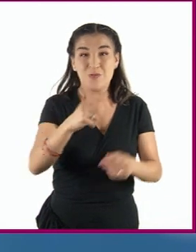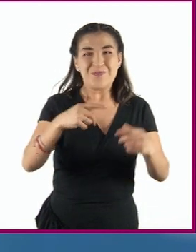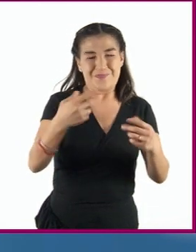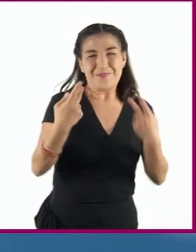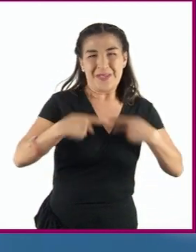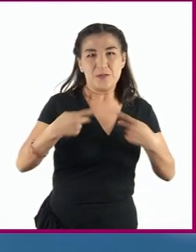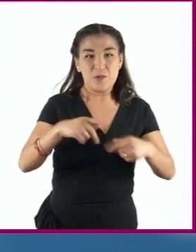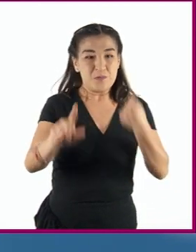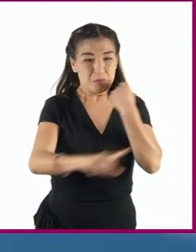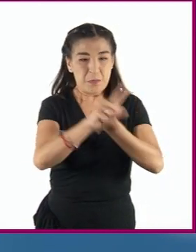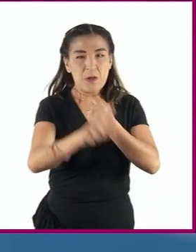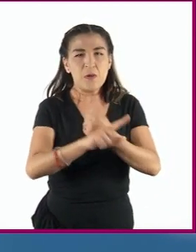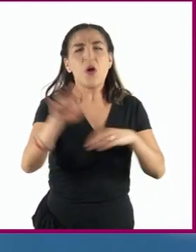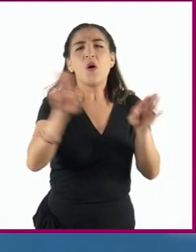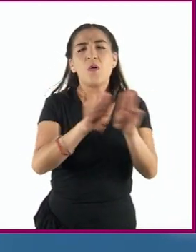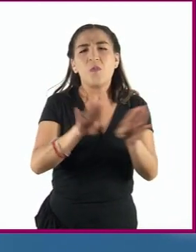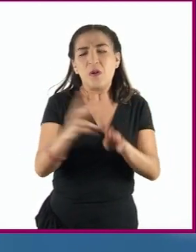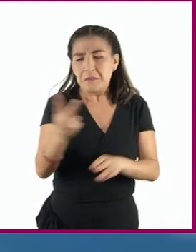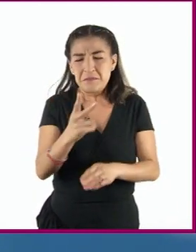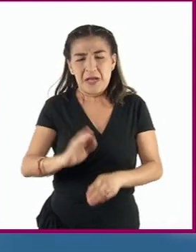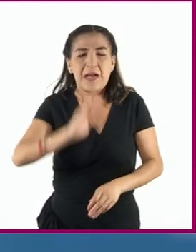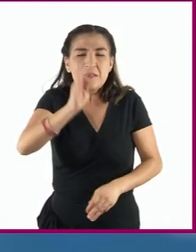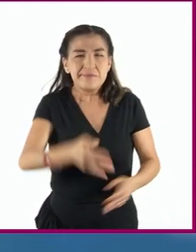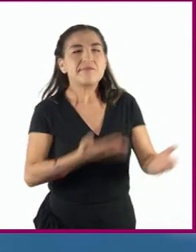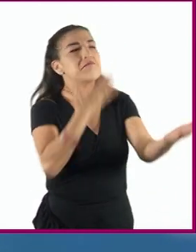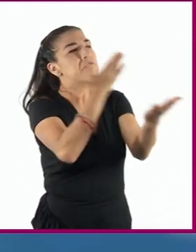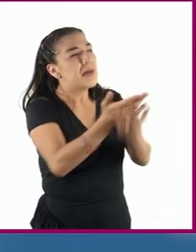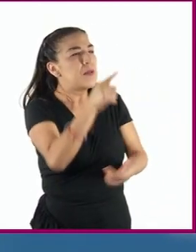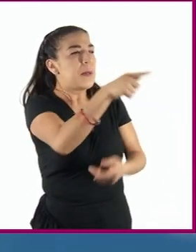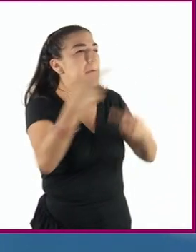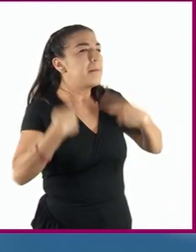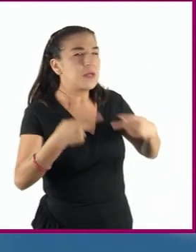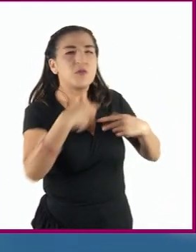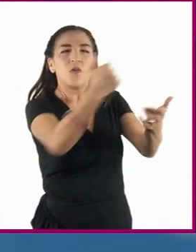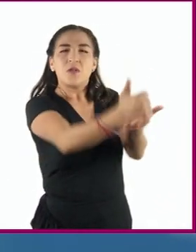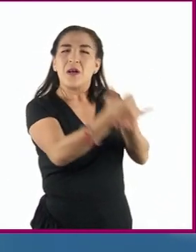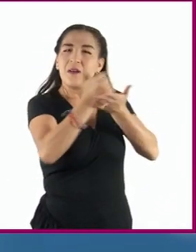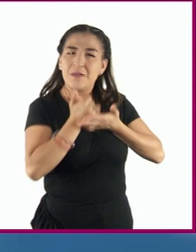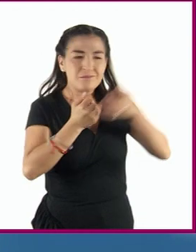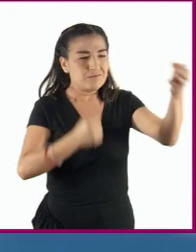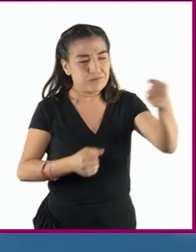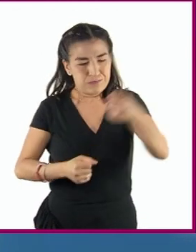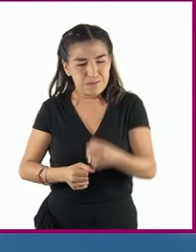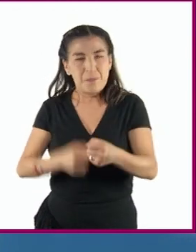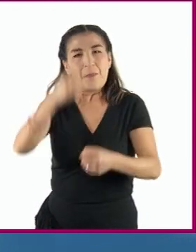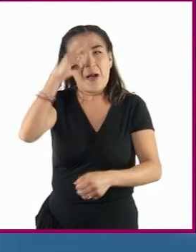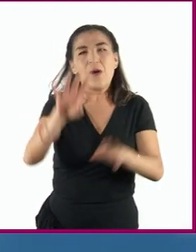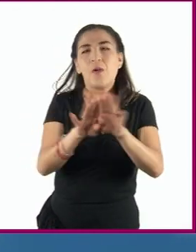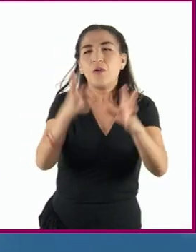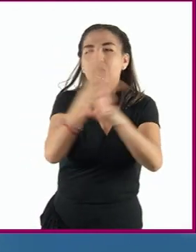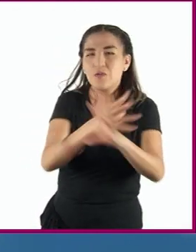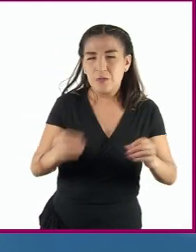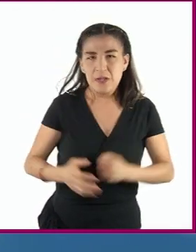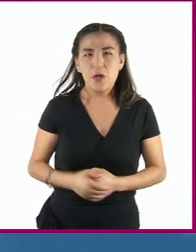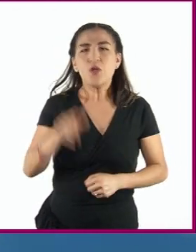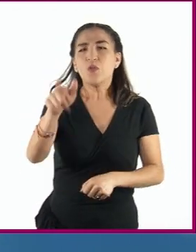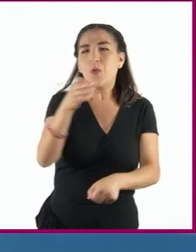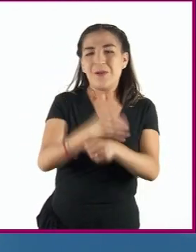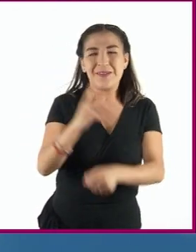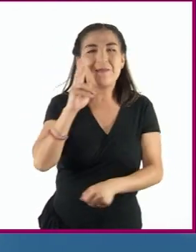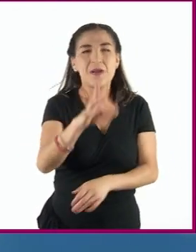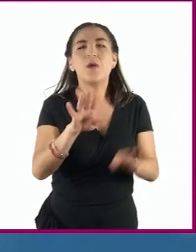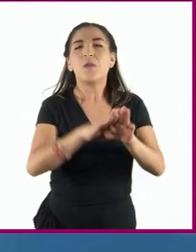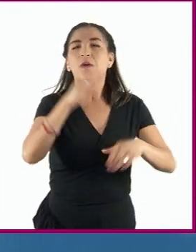piden voluntariamente la intervención de una tercera persona? ¿En cuál de estos casos consideran que hay